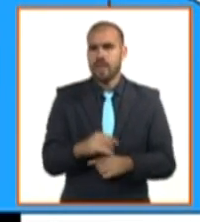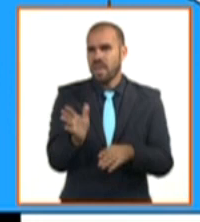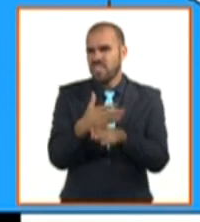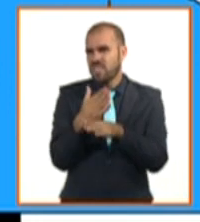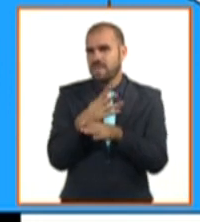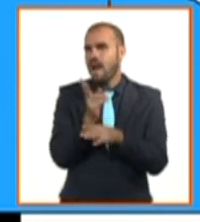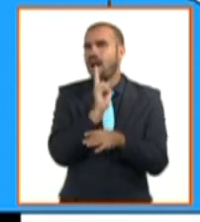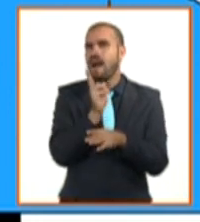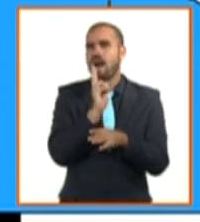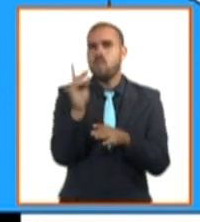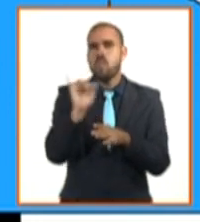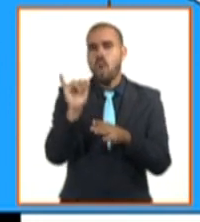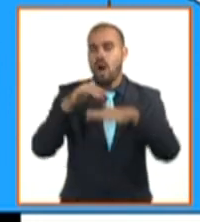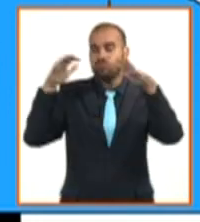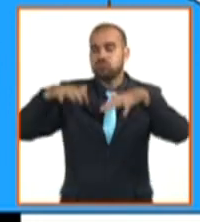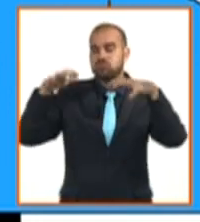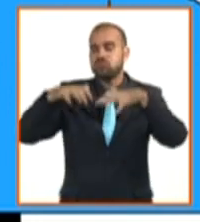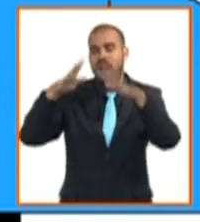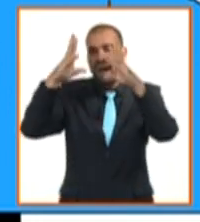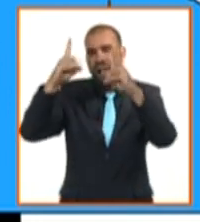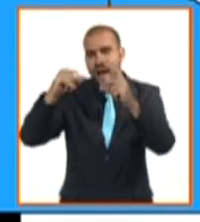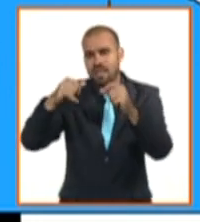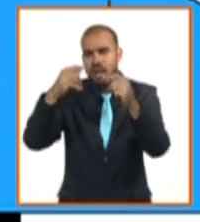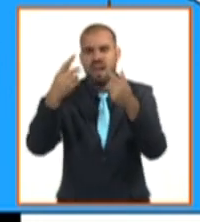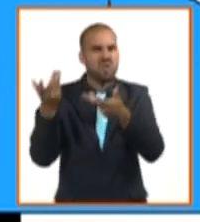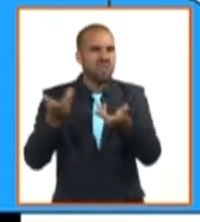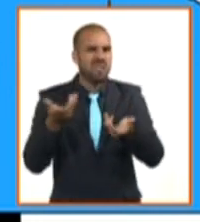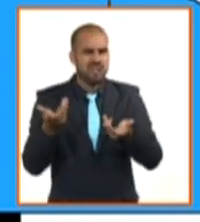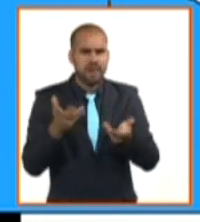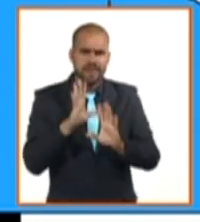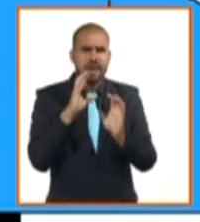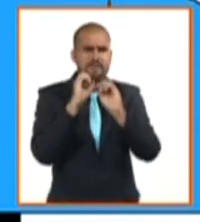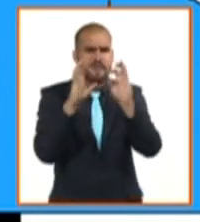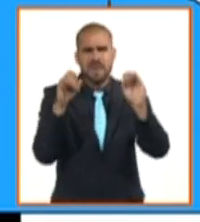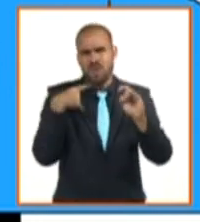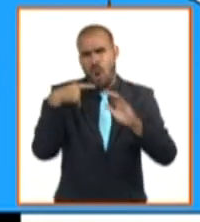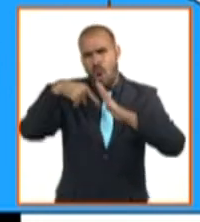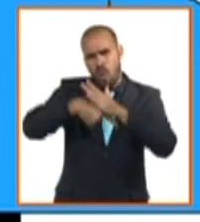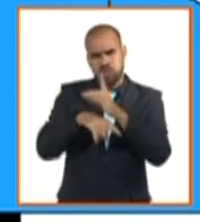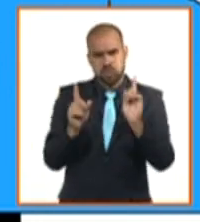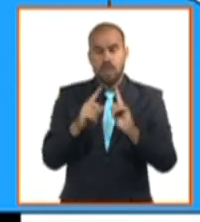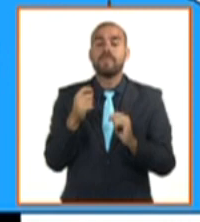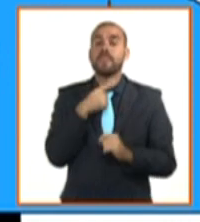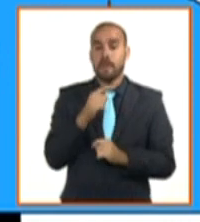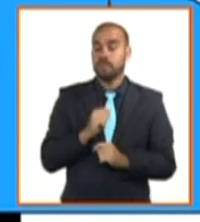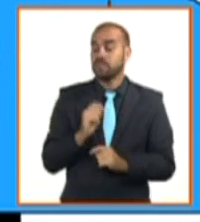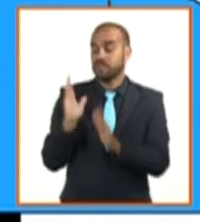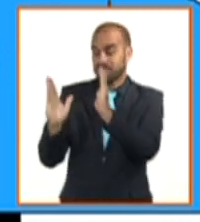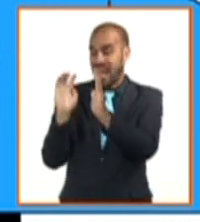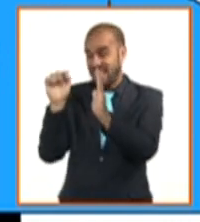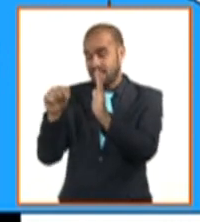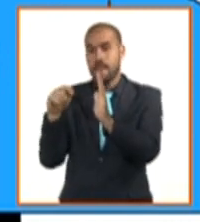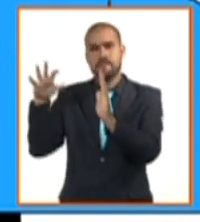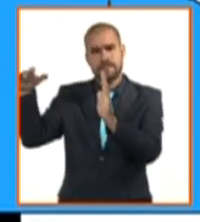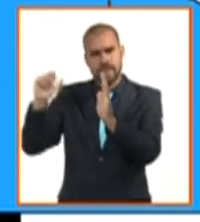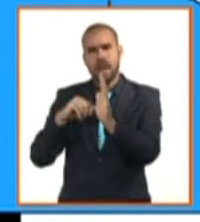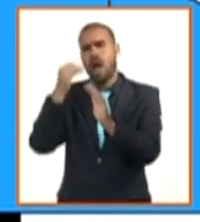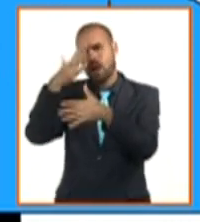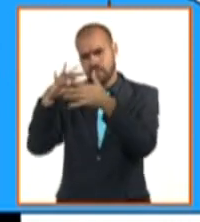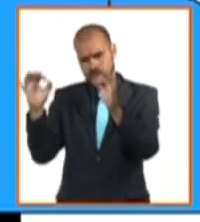a tener mucho se han estado divulgando por toda la prensa pero como usted decía haya acumulado sobre todo en el occidente en final del río en artemisa